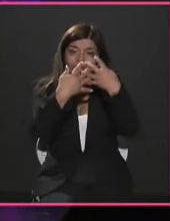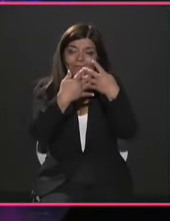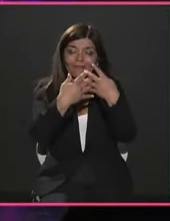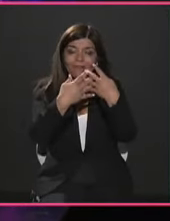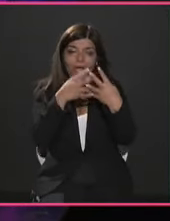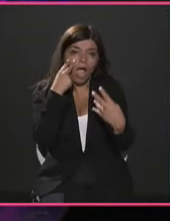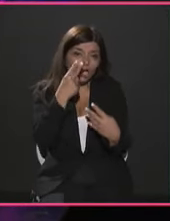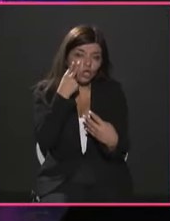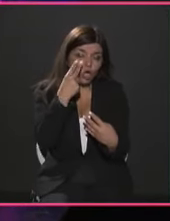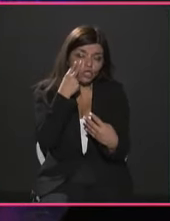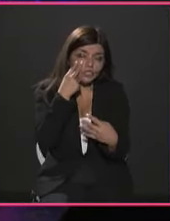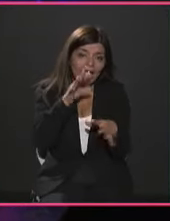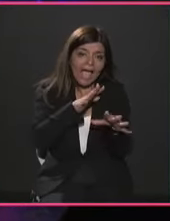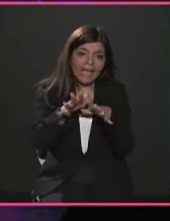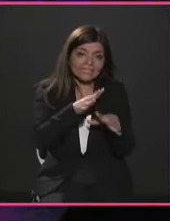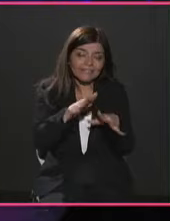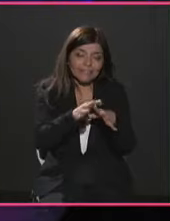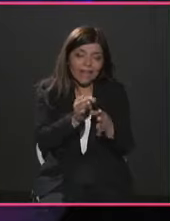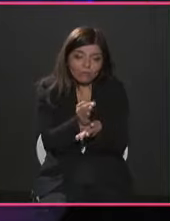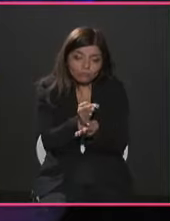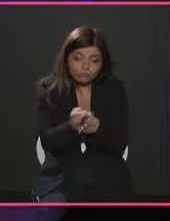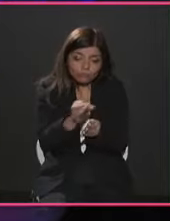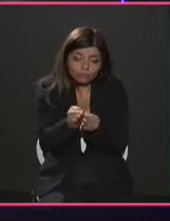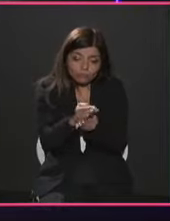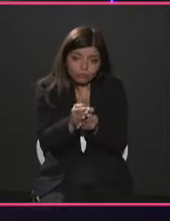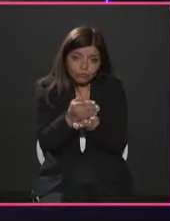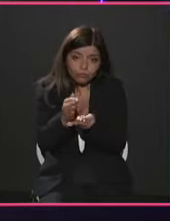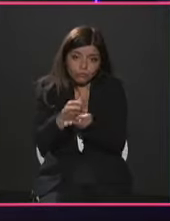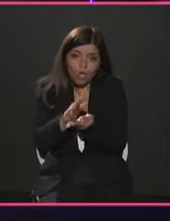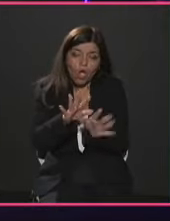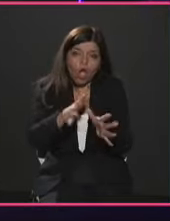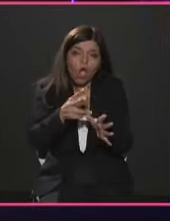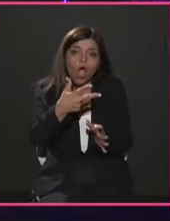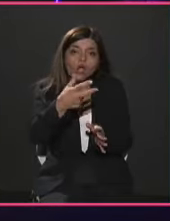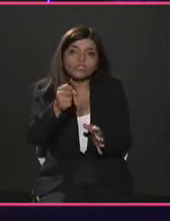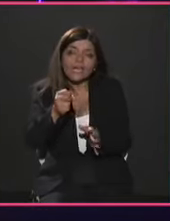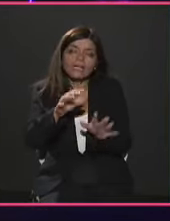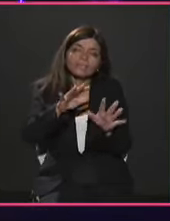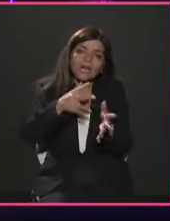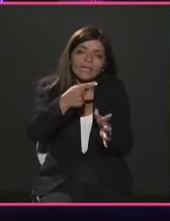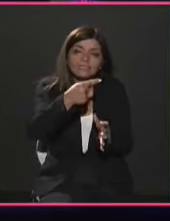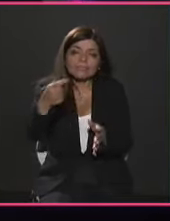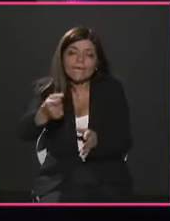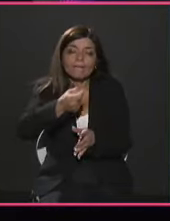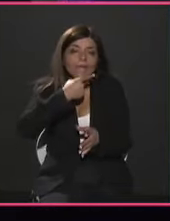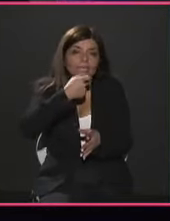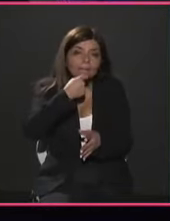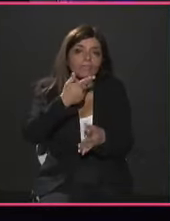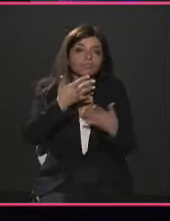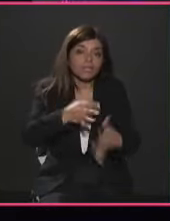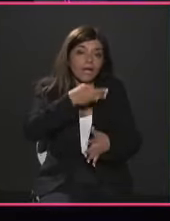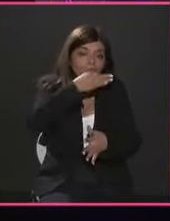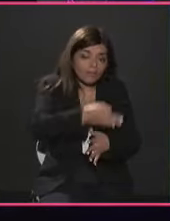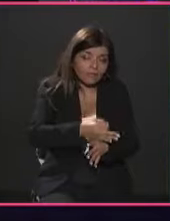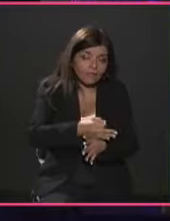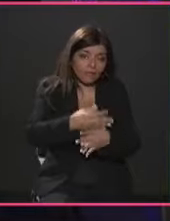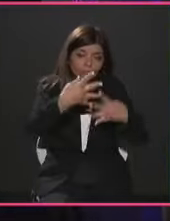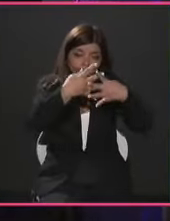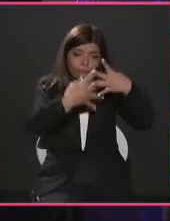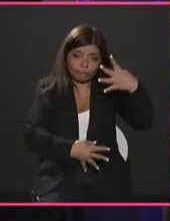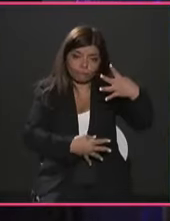tener actividad cenolítico matar célular centes que son esos alrededor de 80 100 compuestos que les mencioné con anterioridad Y esa es la lista de